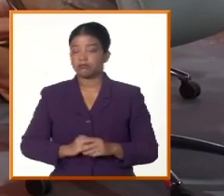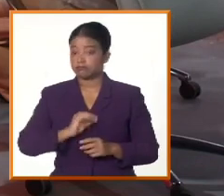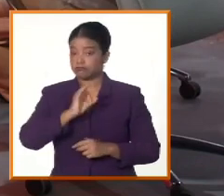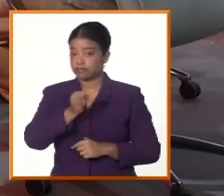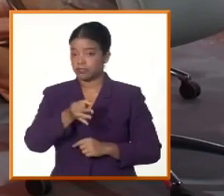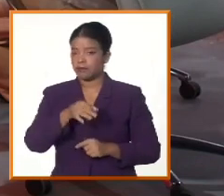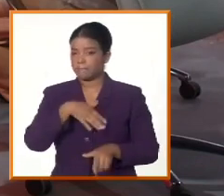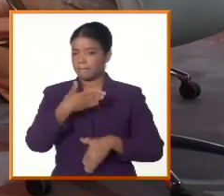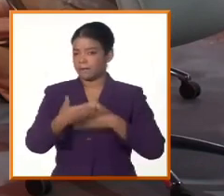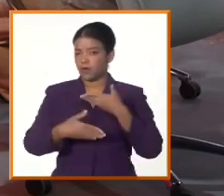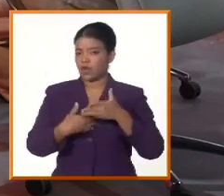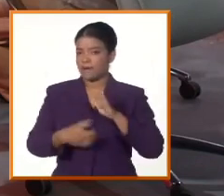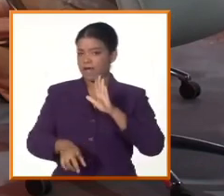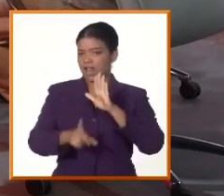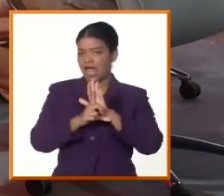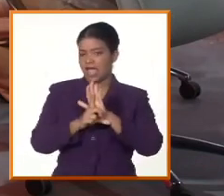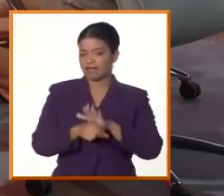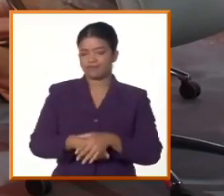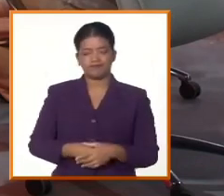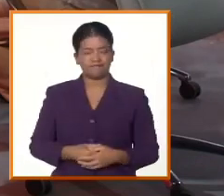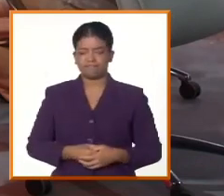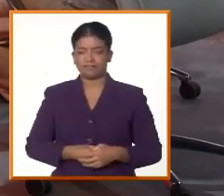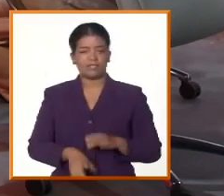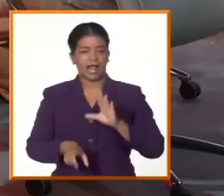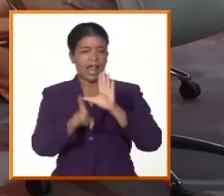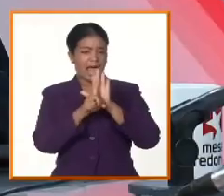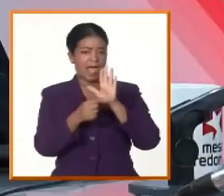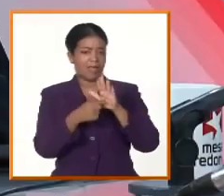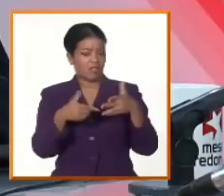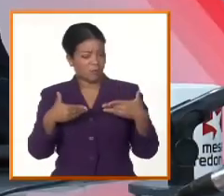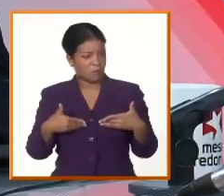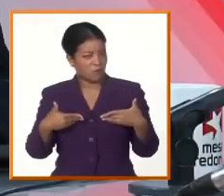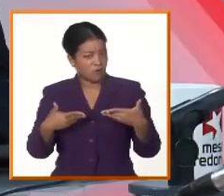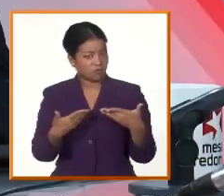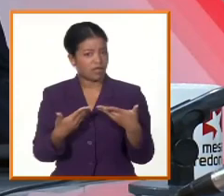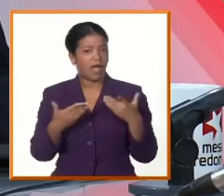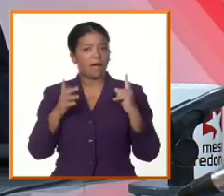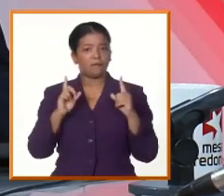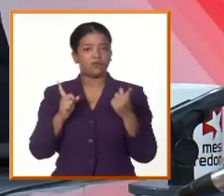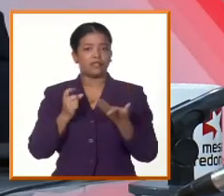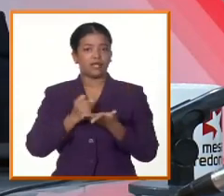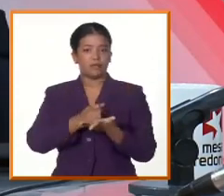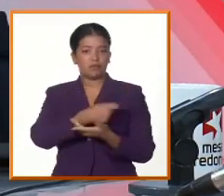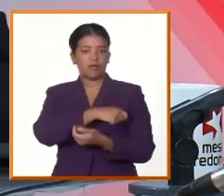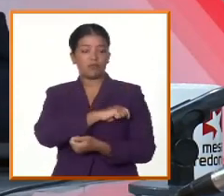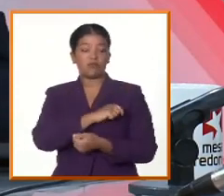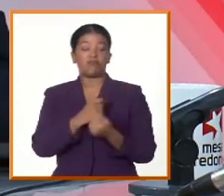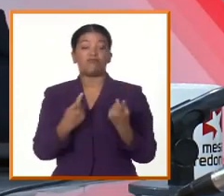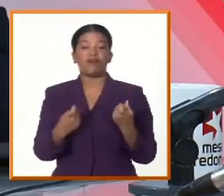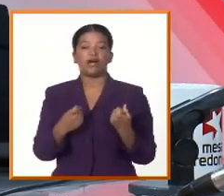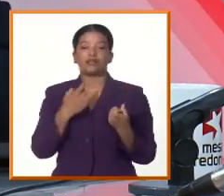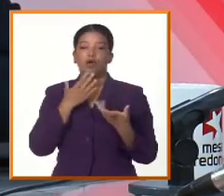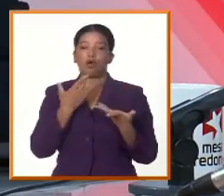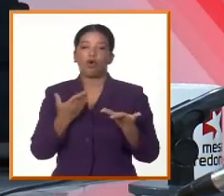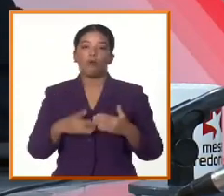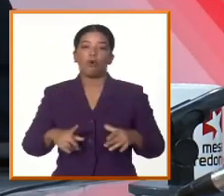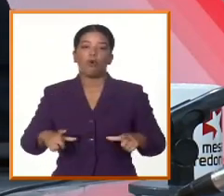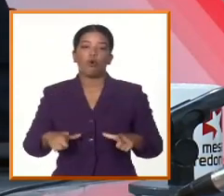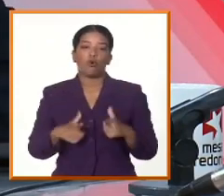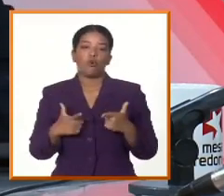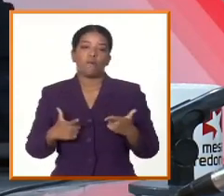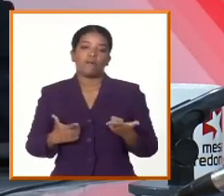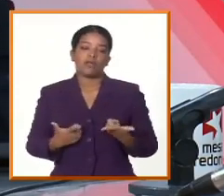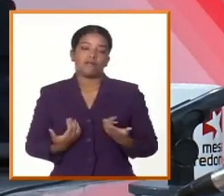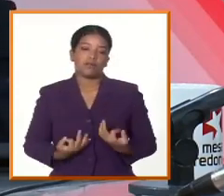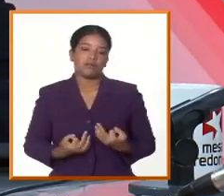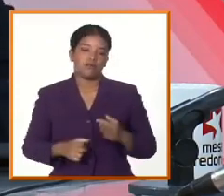la ley es muestra una voluntad y muestra una política el gran reto está en Cómo implementarla en Cómo hacer la valedera en